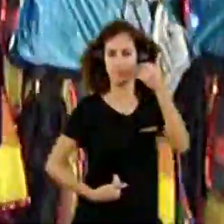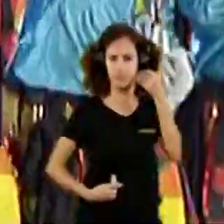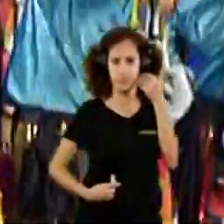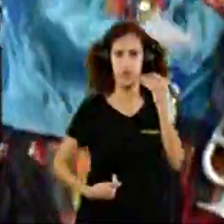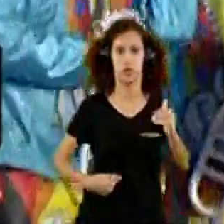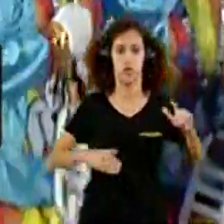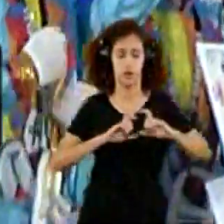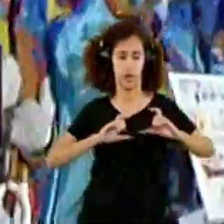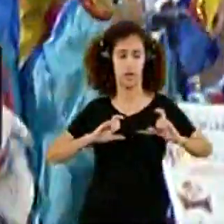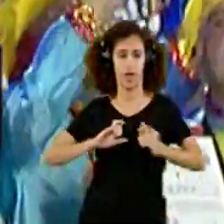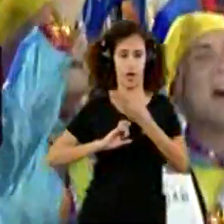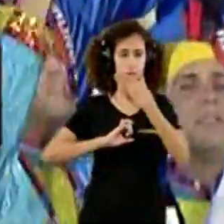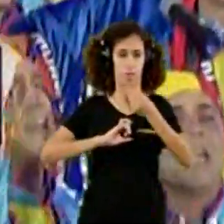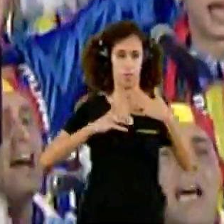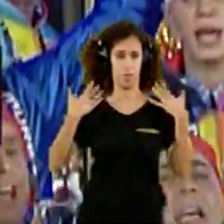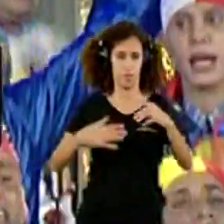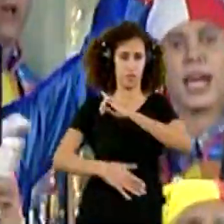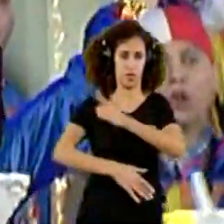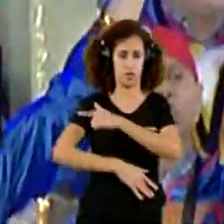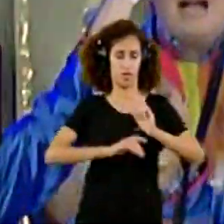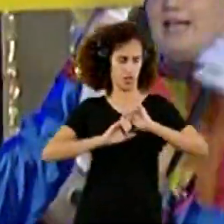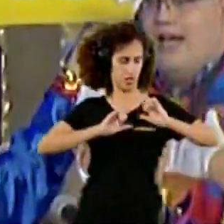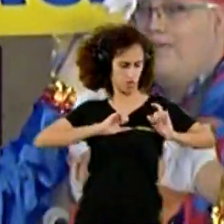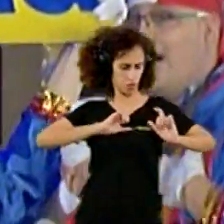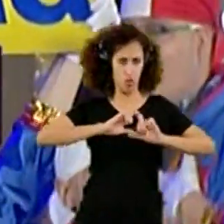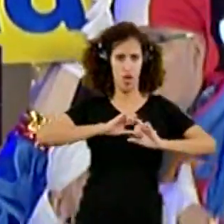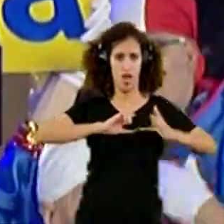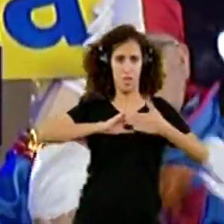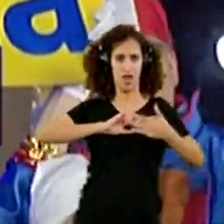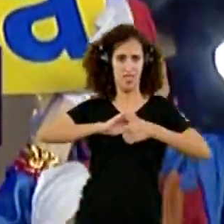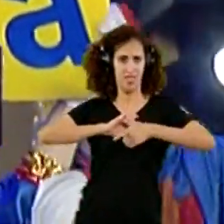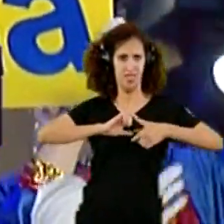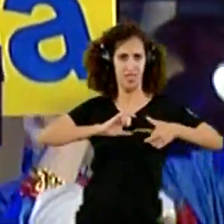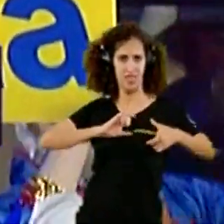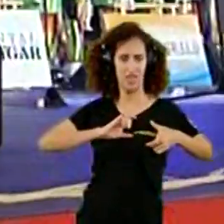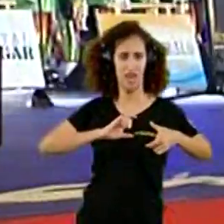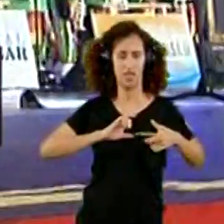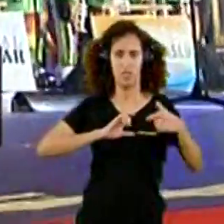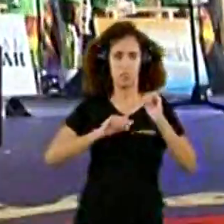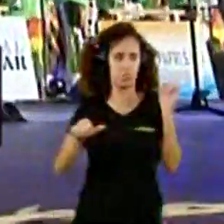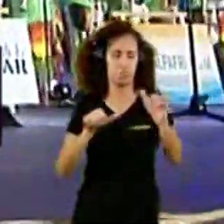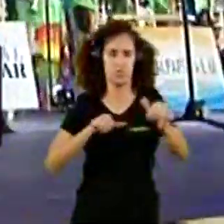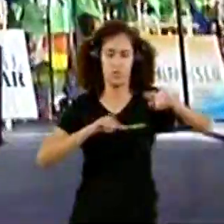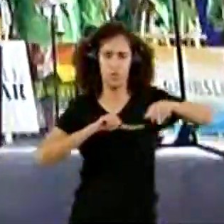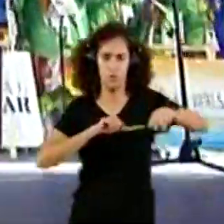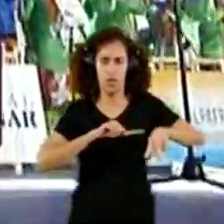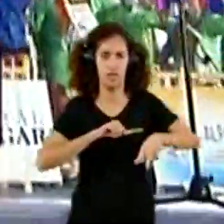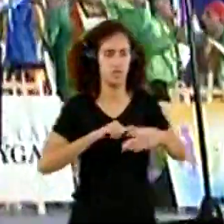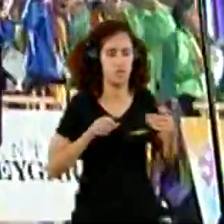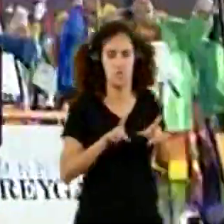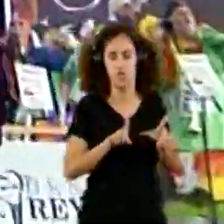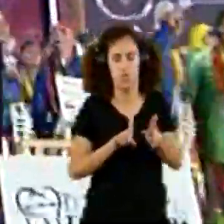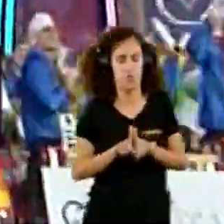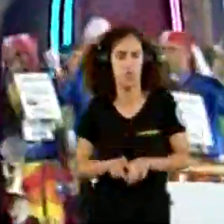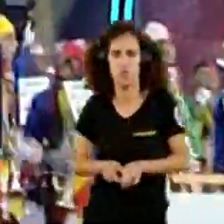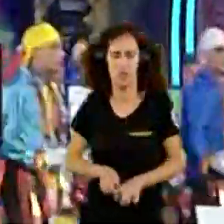el escudo borda la bandera, que nunca ha llevado nuestra camiseta. No le pongo un pero